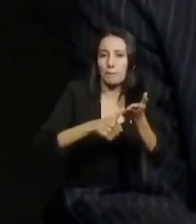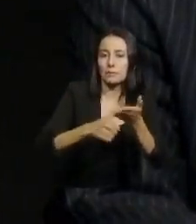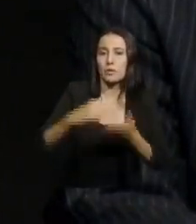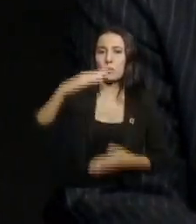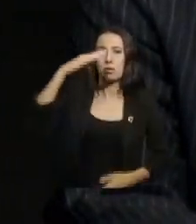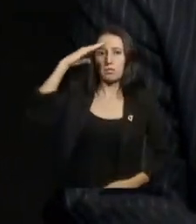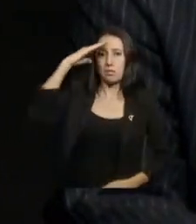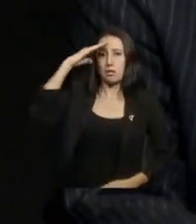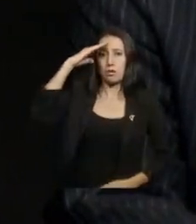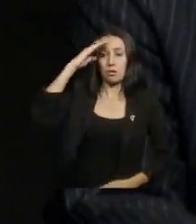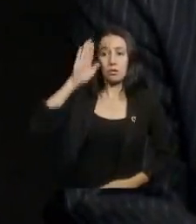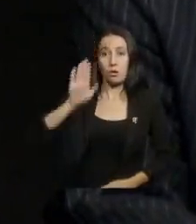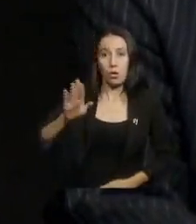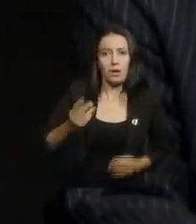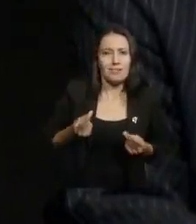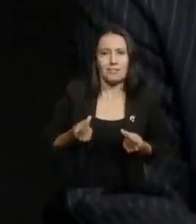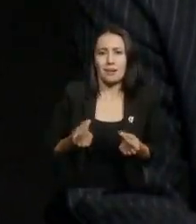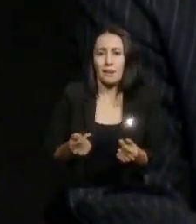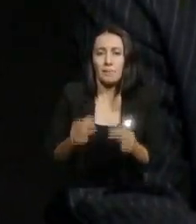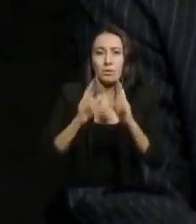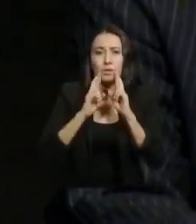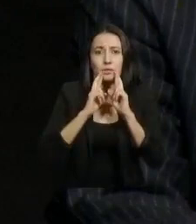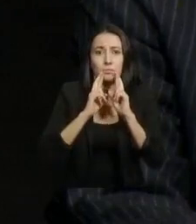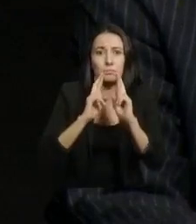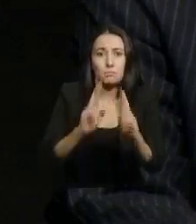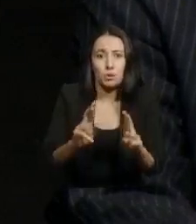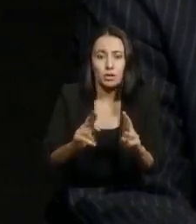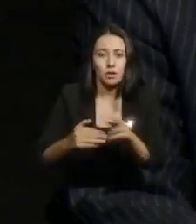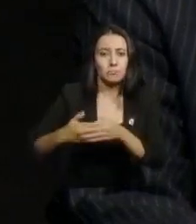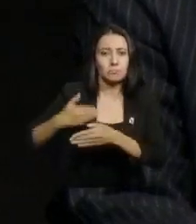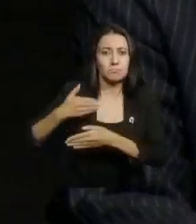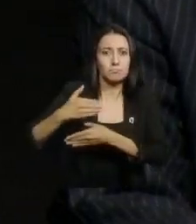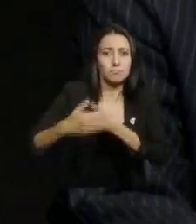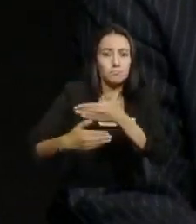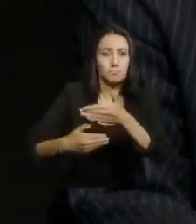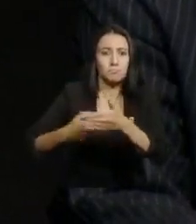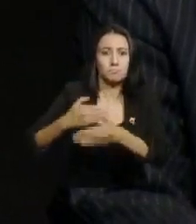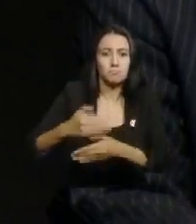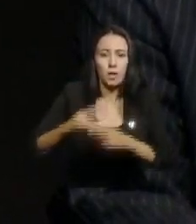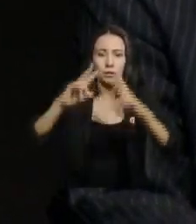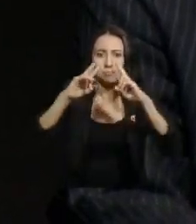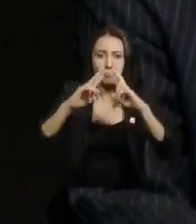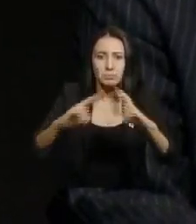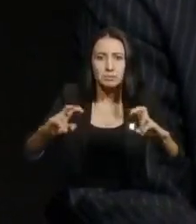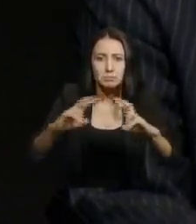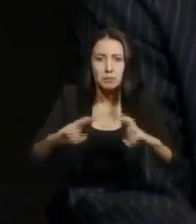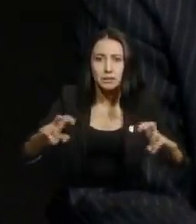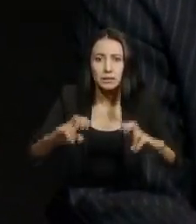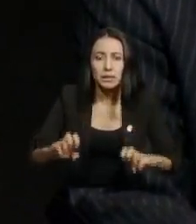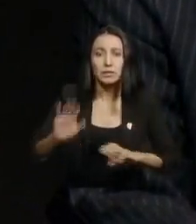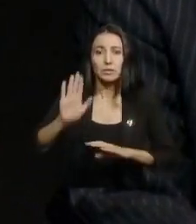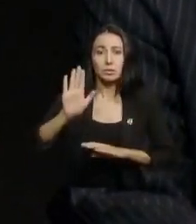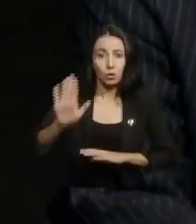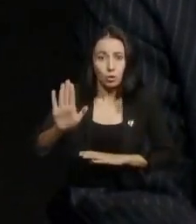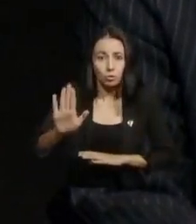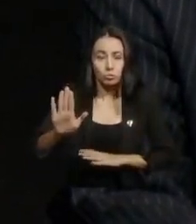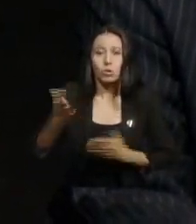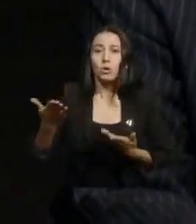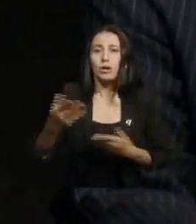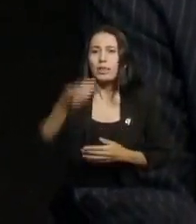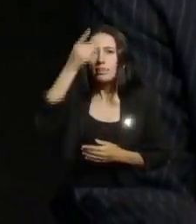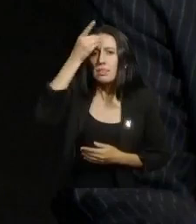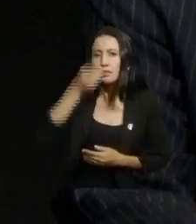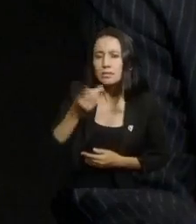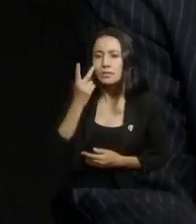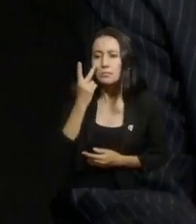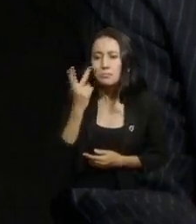Interior, que de manera inmediata se proceda con la investigación correspondiente para